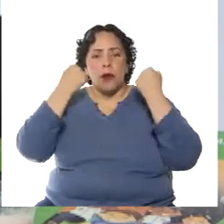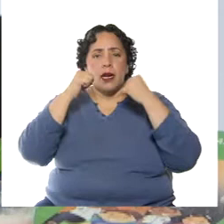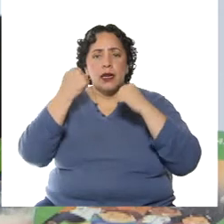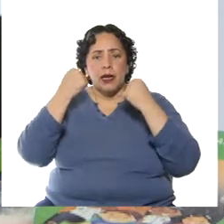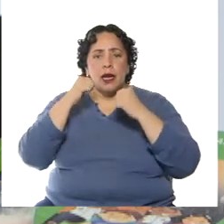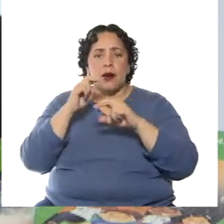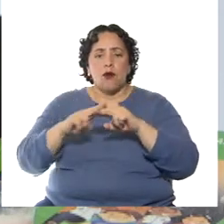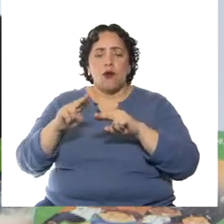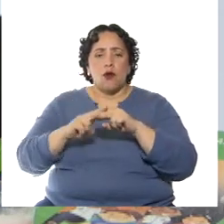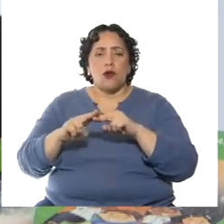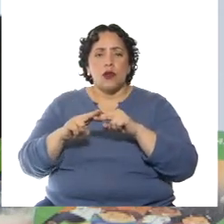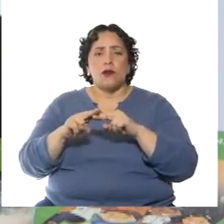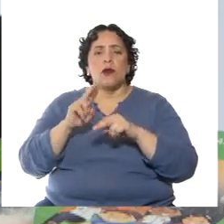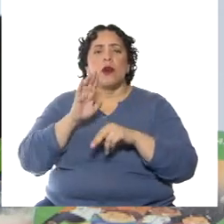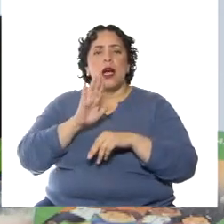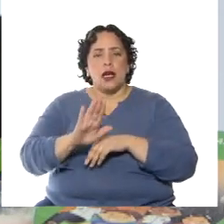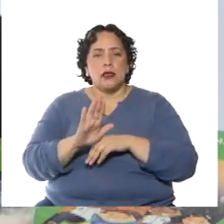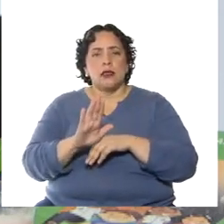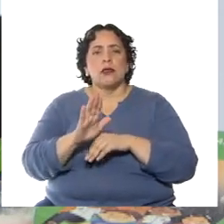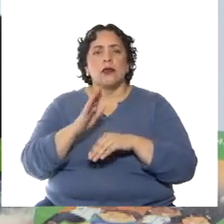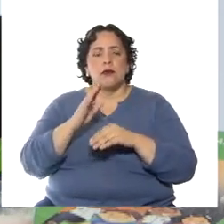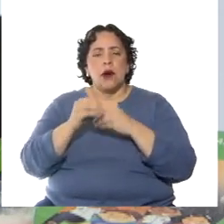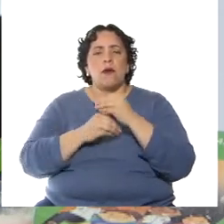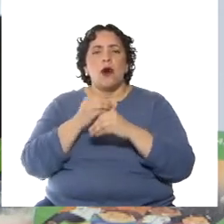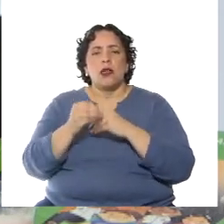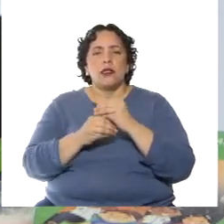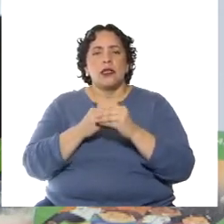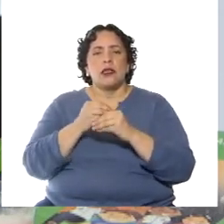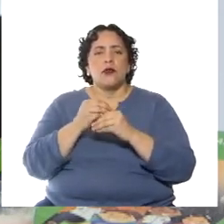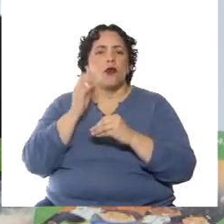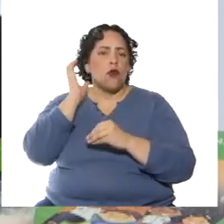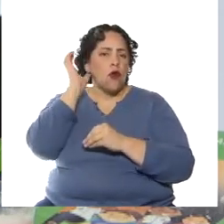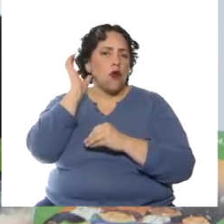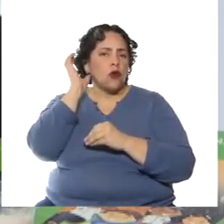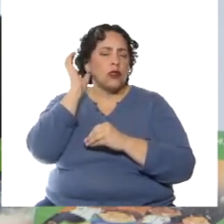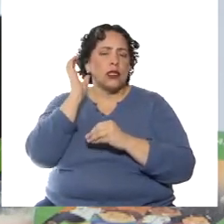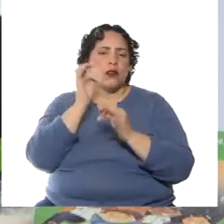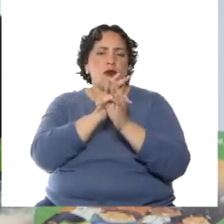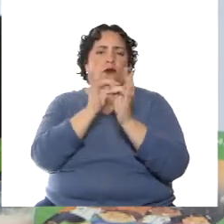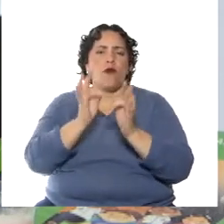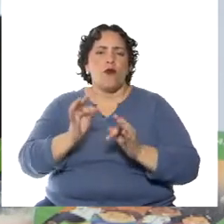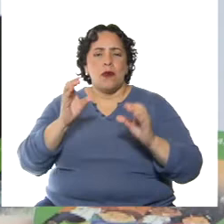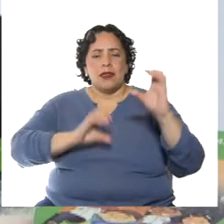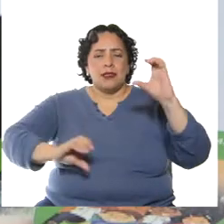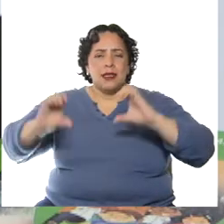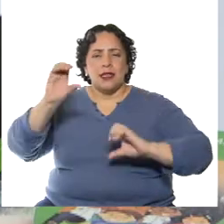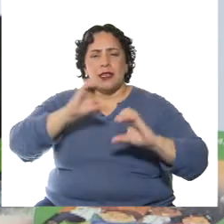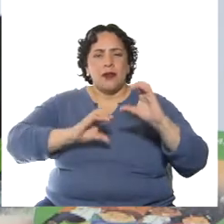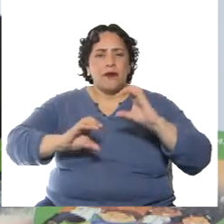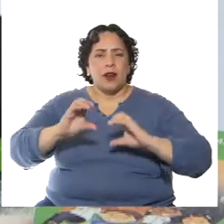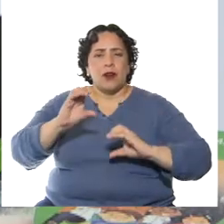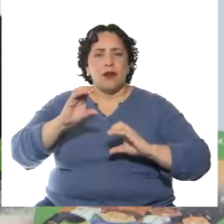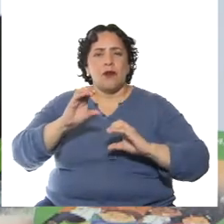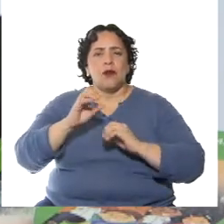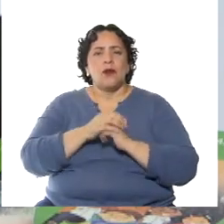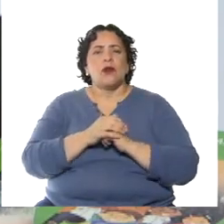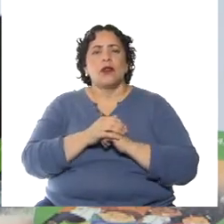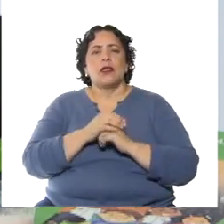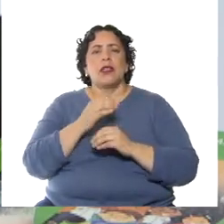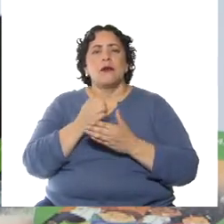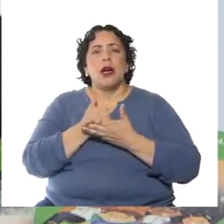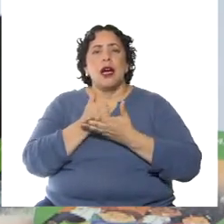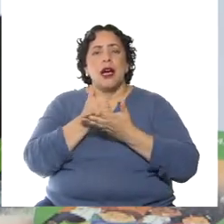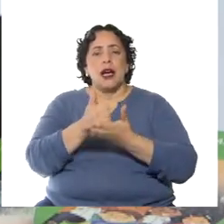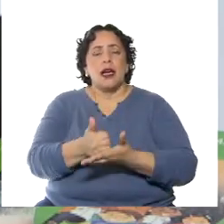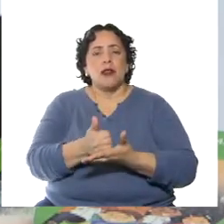niños y niñas en casa y así vamos a irle creando esa conciencia de método científico, esa forma de trabajar con el método científico que les